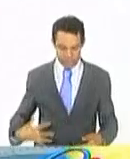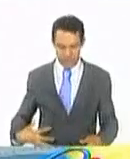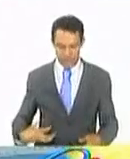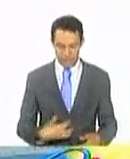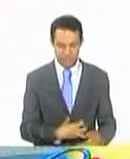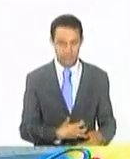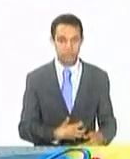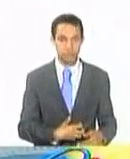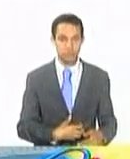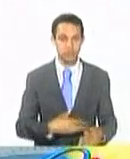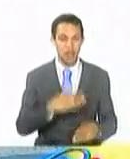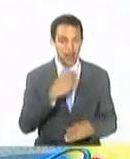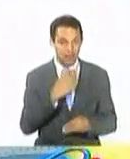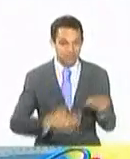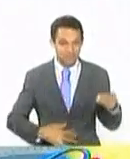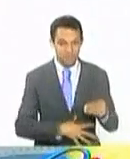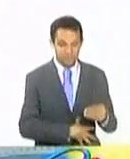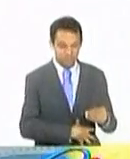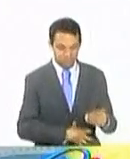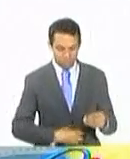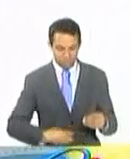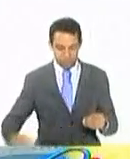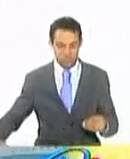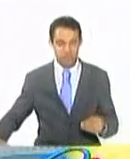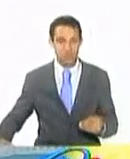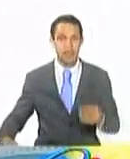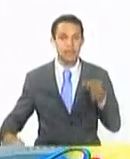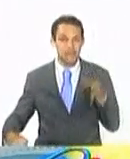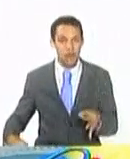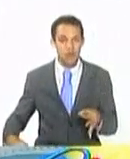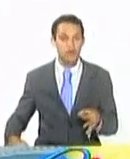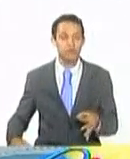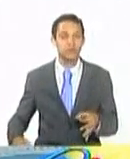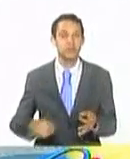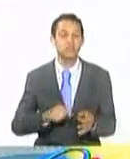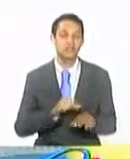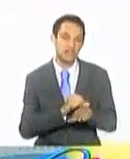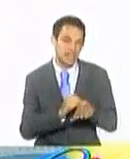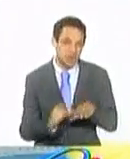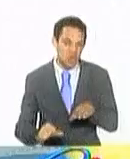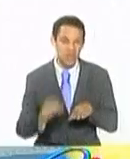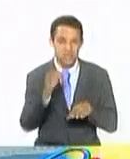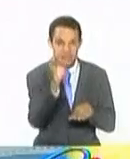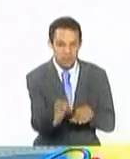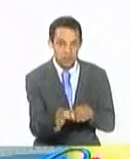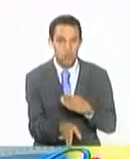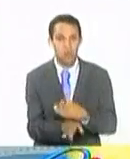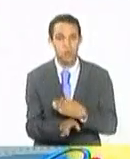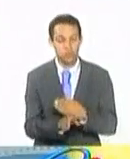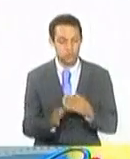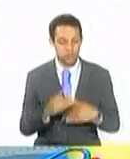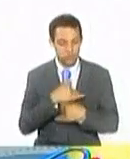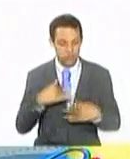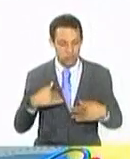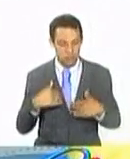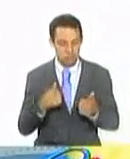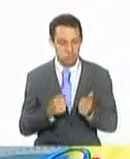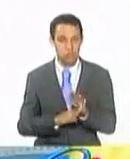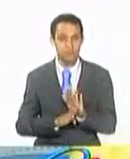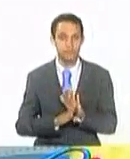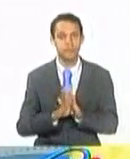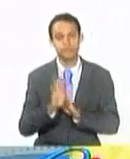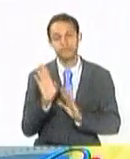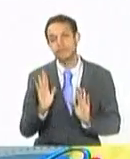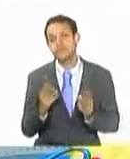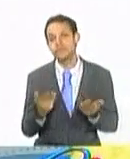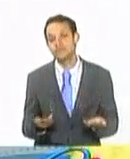la el 80% de los pacientes que se hacen a tiempo esa cirugía o el 90 o el 100% se curan pero como es el